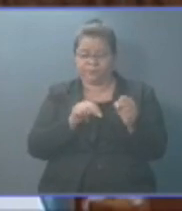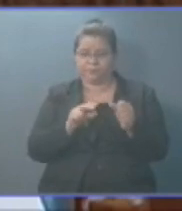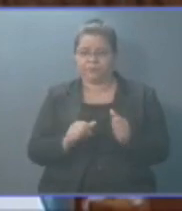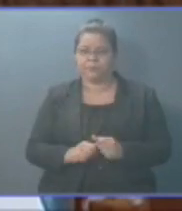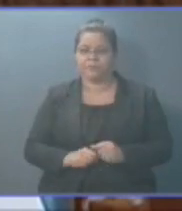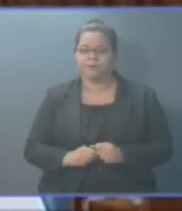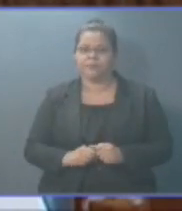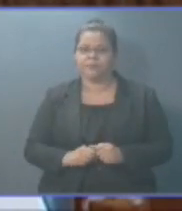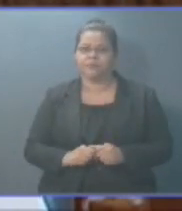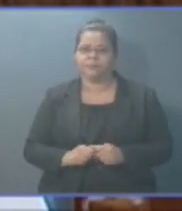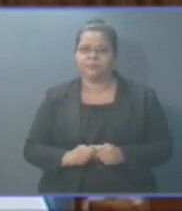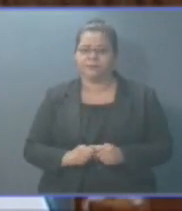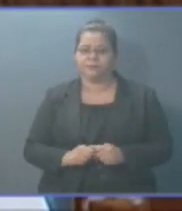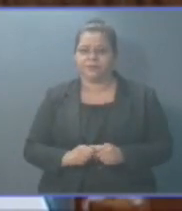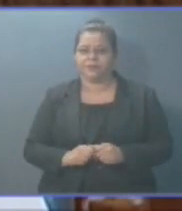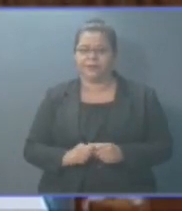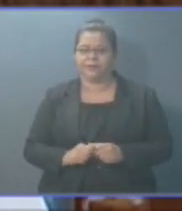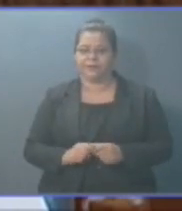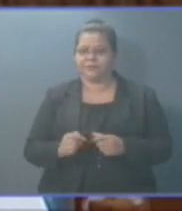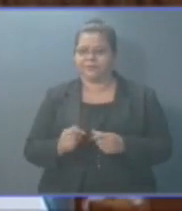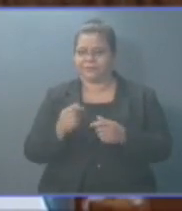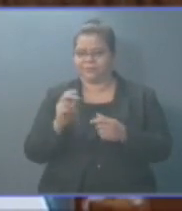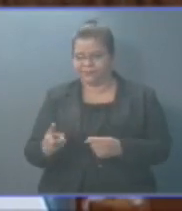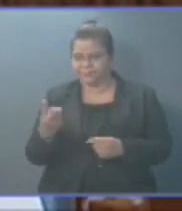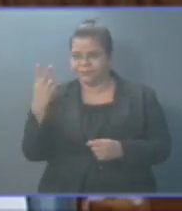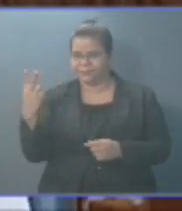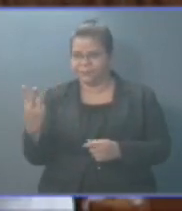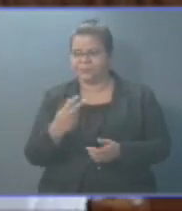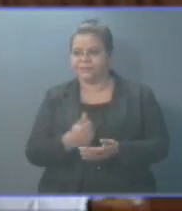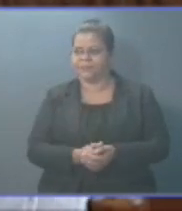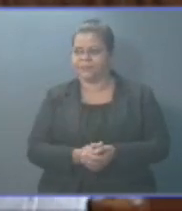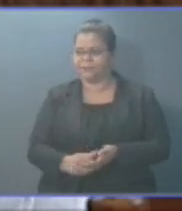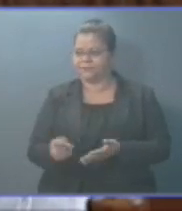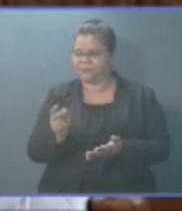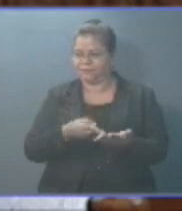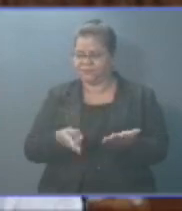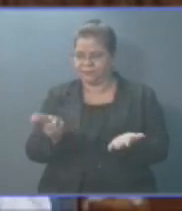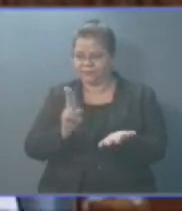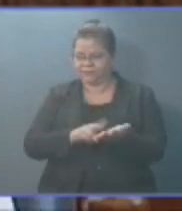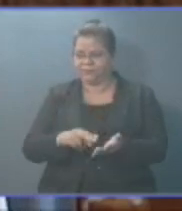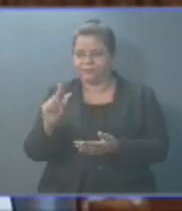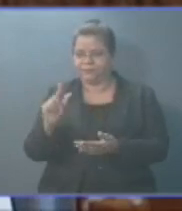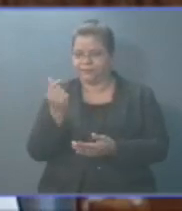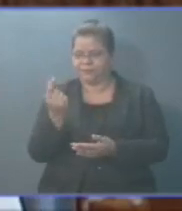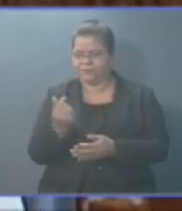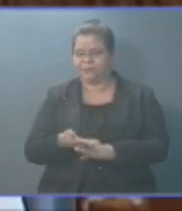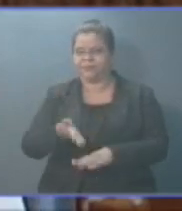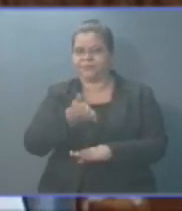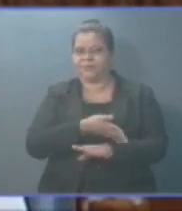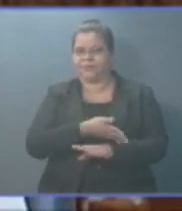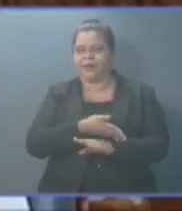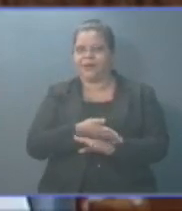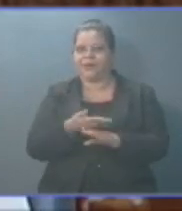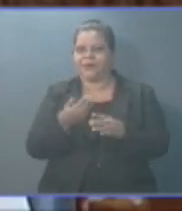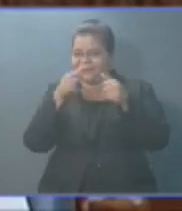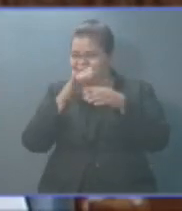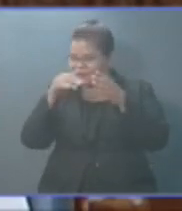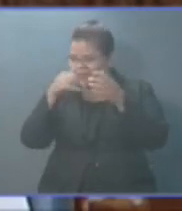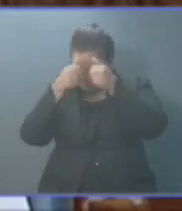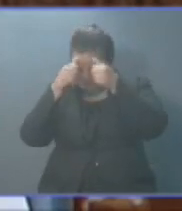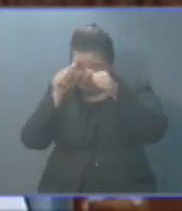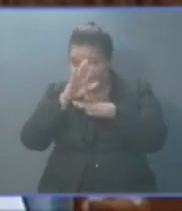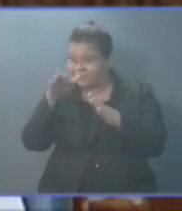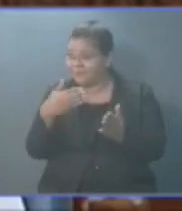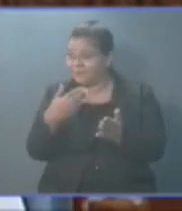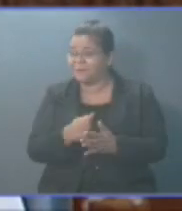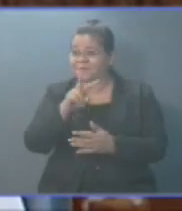Estados Unidos de América. Rómano 2. Que el referido contrato de préstamo fue suscrito el 21 de julio de 2020